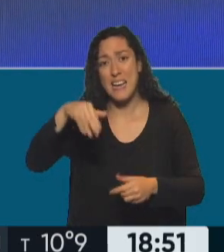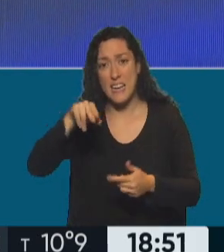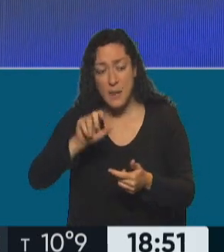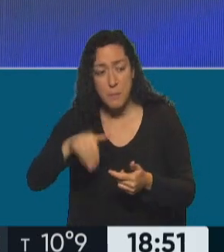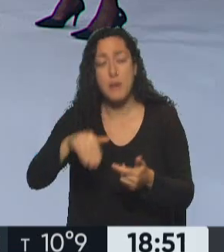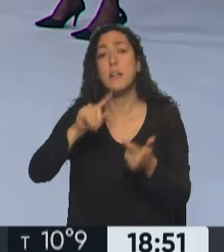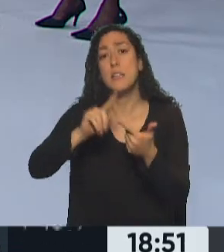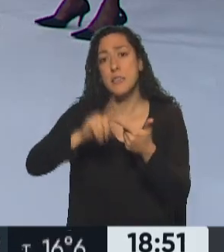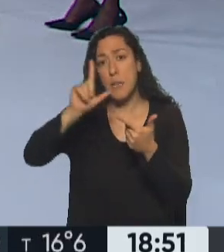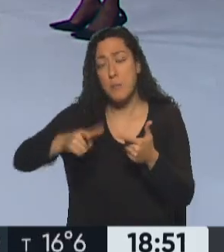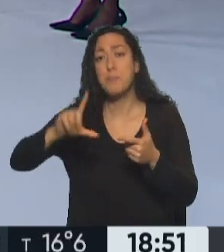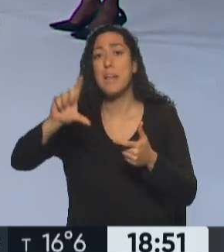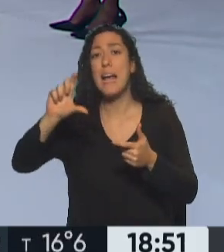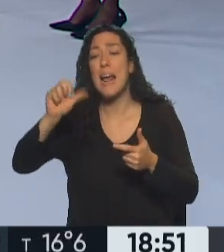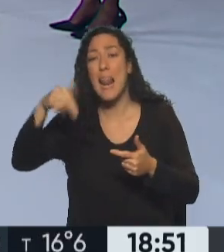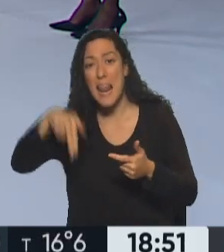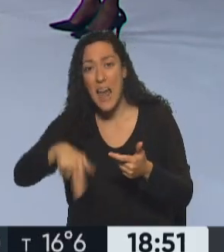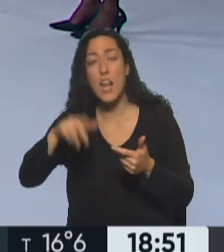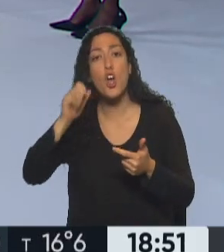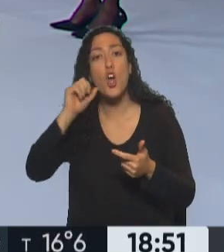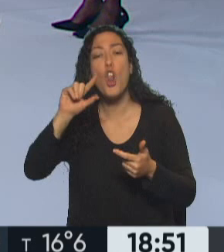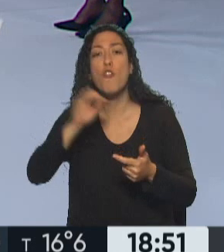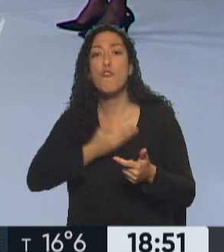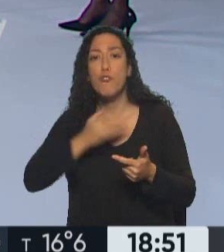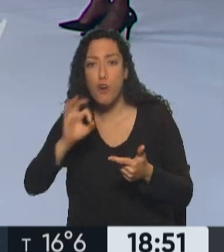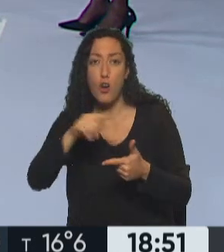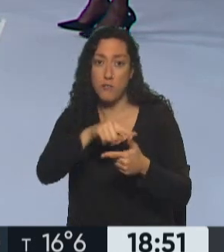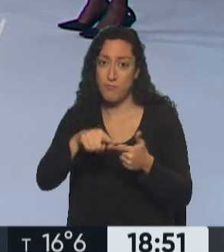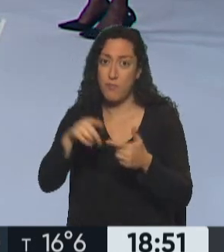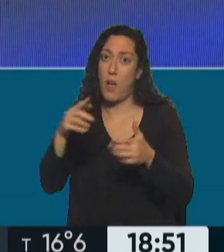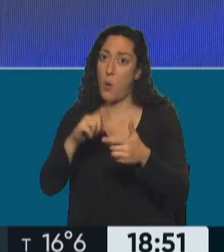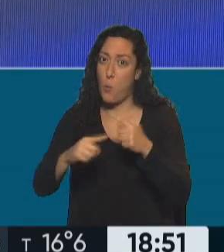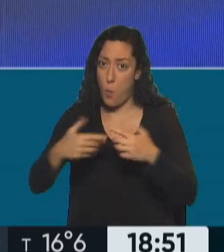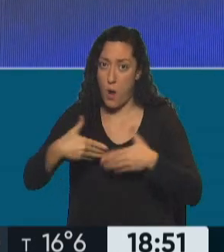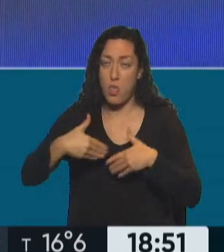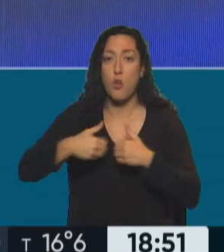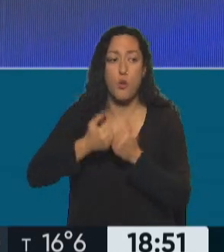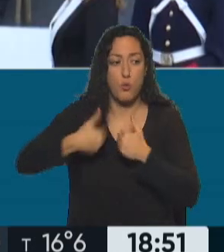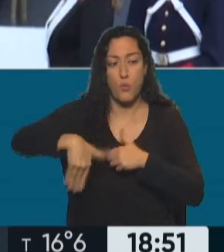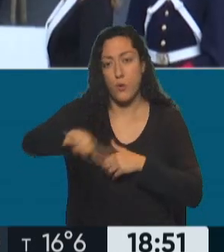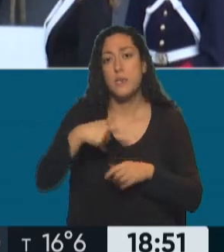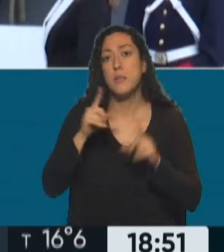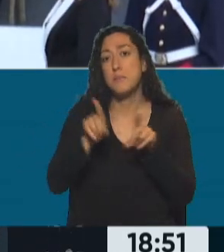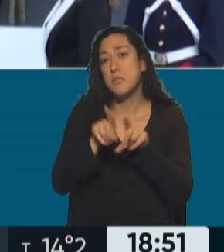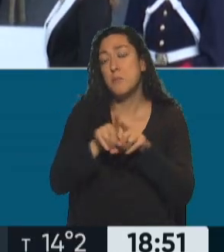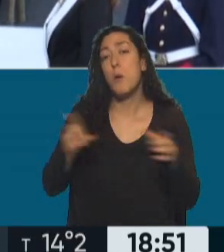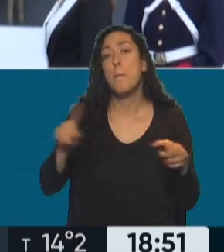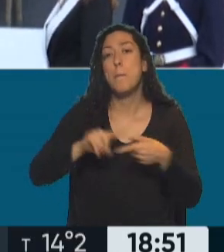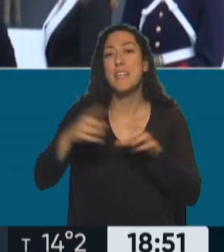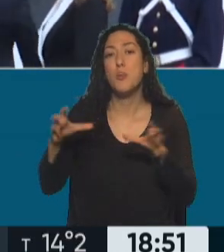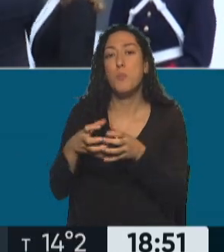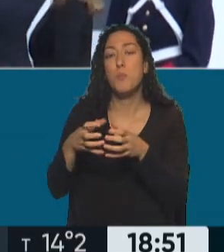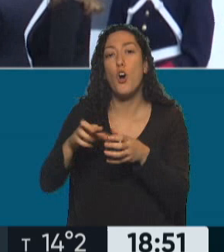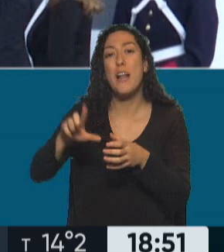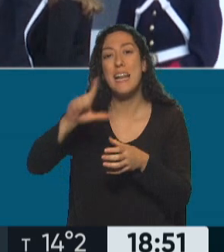el Golfo. El acuerdo nacional tiene que ver con, bueno, ya lleva una alianza en lo que es el Congreso, salió a partidos como el Partido Liberal, pero también